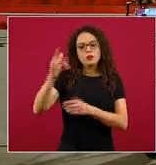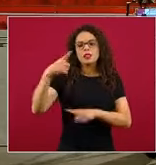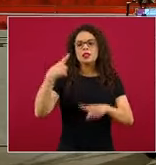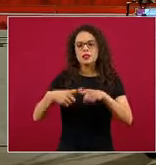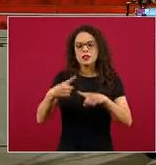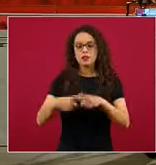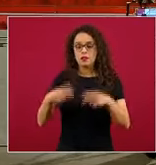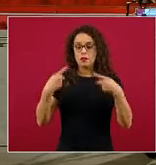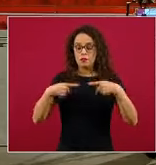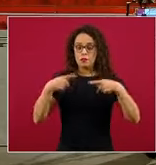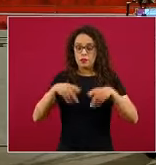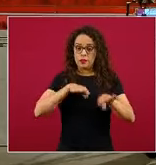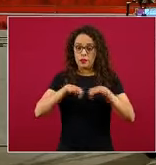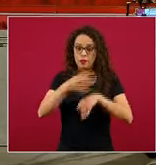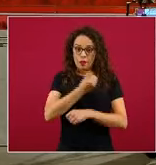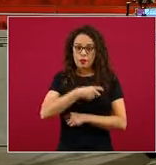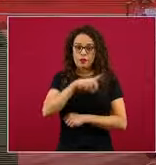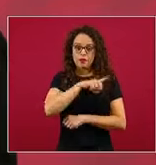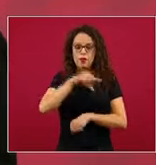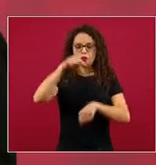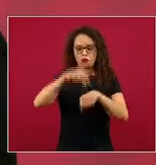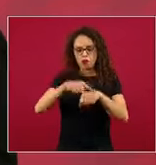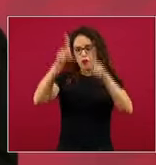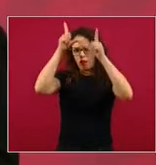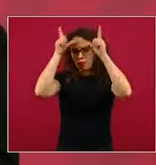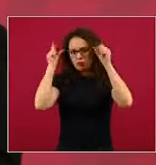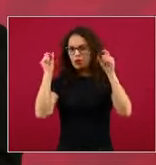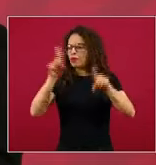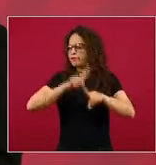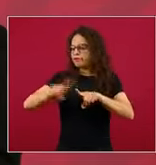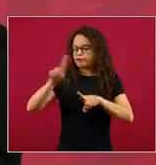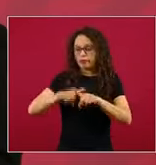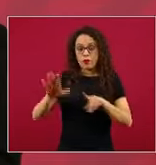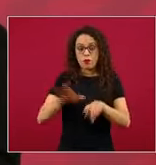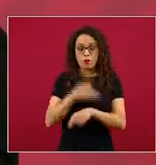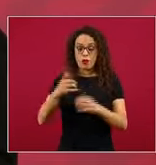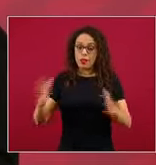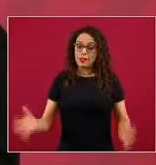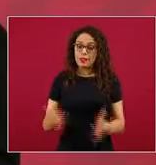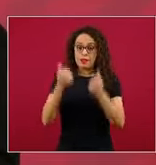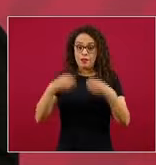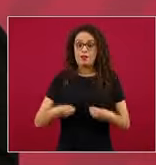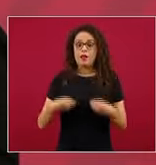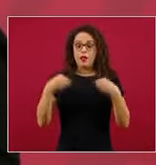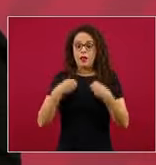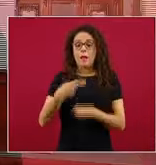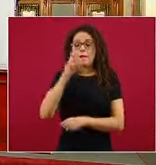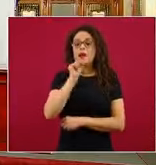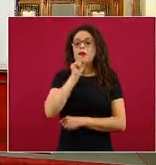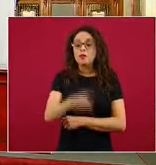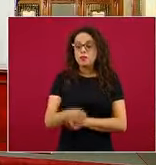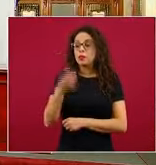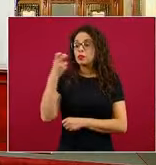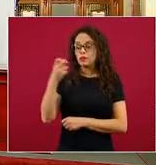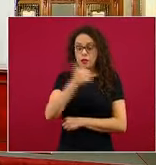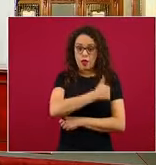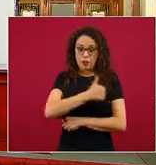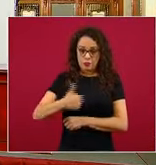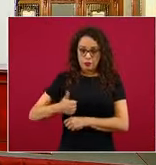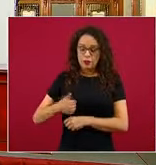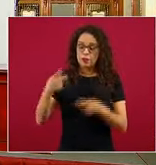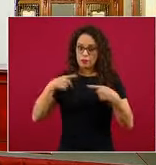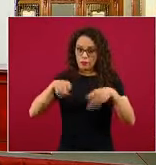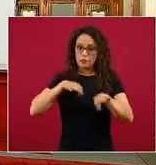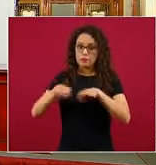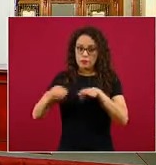trabajadores de la salud que se han dedicado a salvar vidas, pero también de los trabajadores de la alcaldía. Como ustedes bien lo saben, el